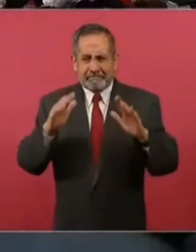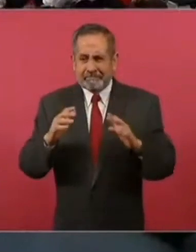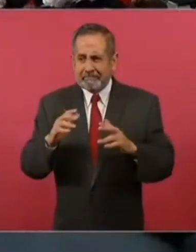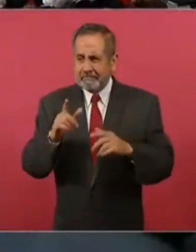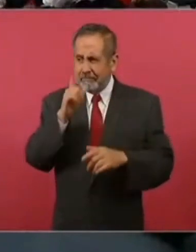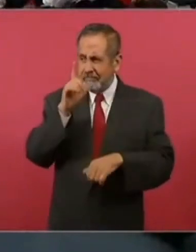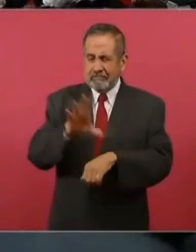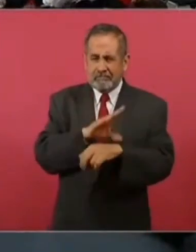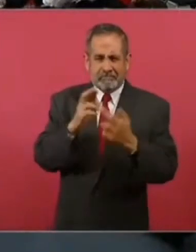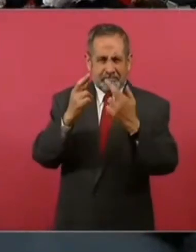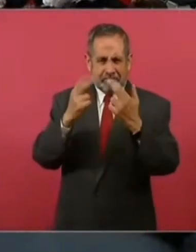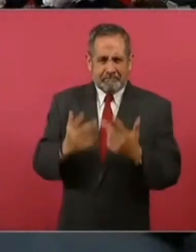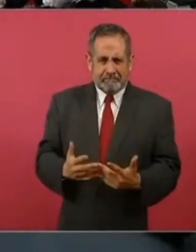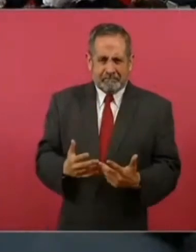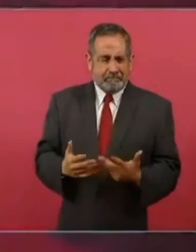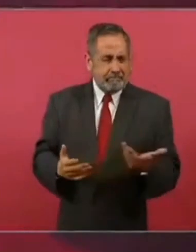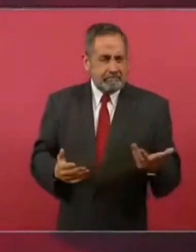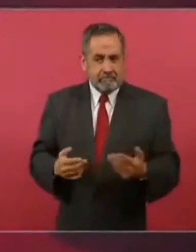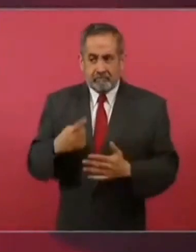un mes